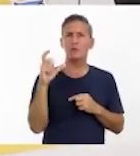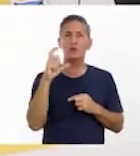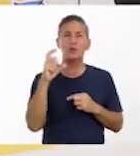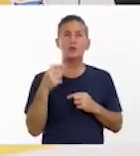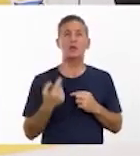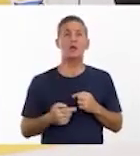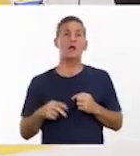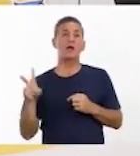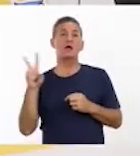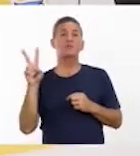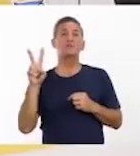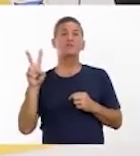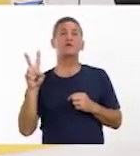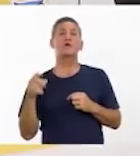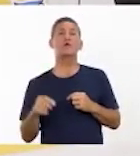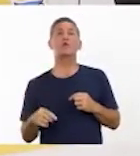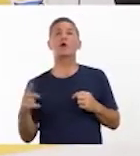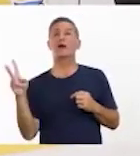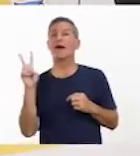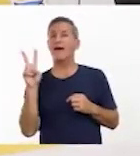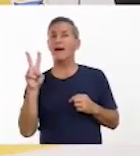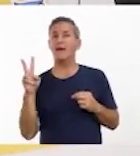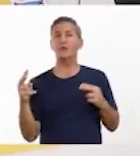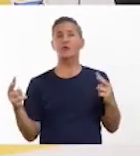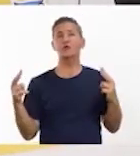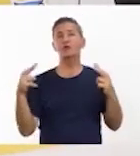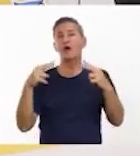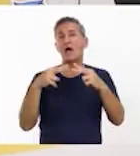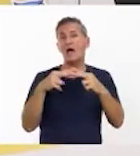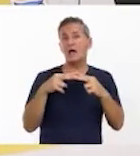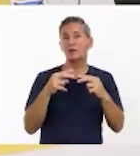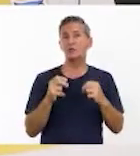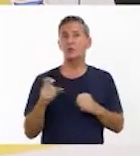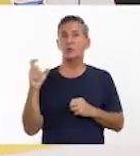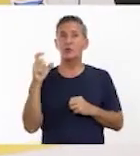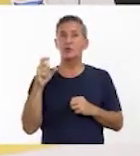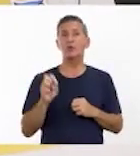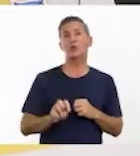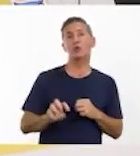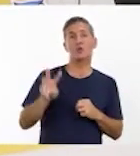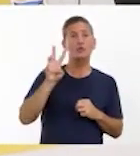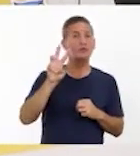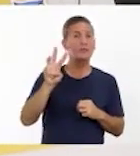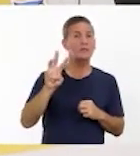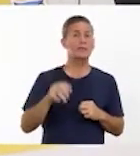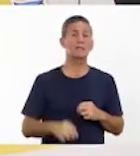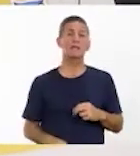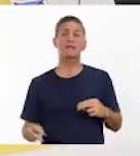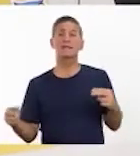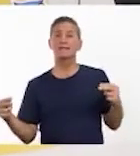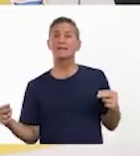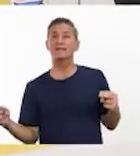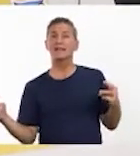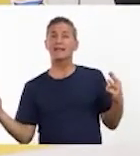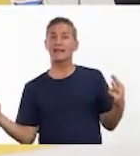Cuando son secundarios están unidos a 2 átomos de carbono. Y cuando son terciarios